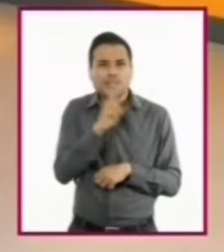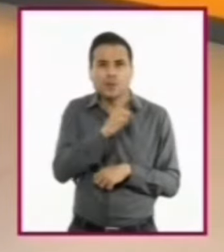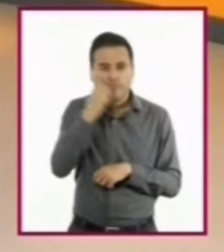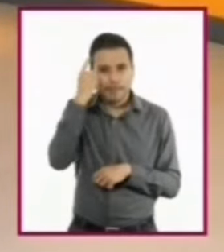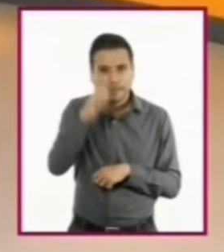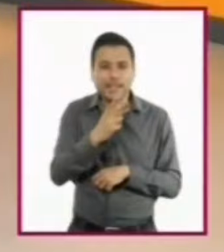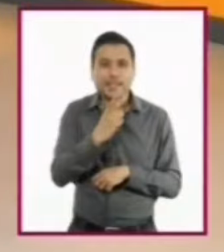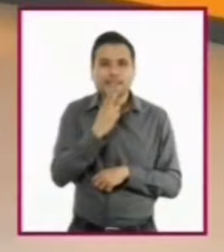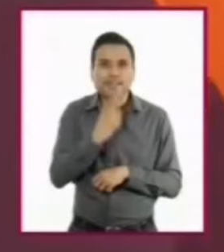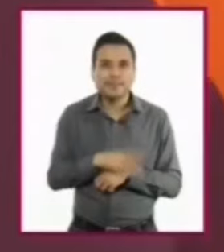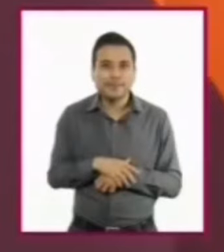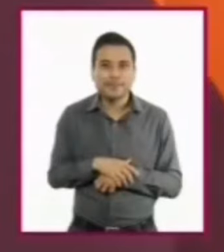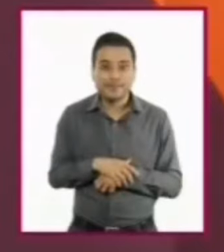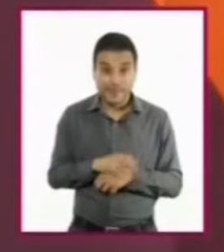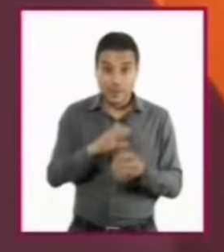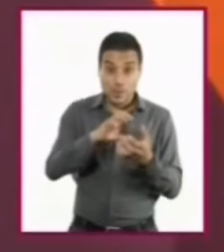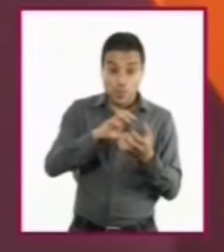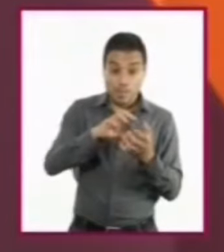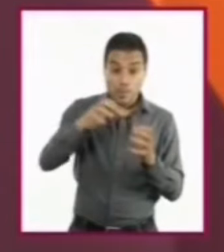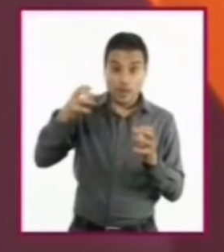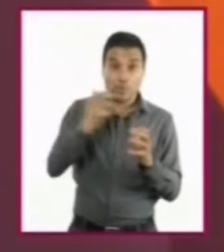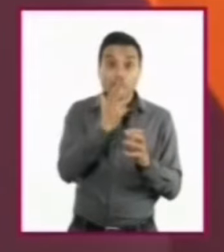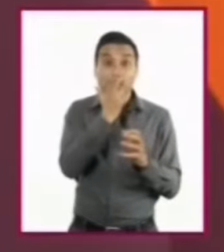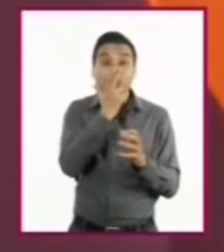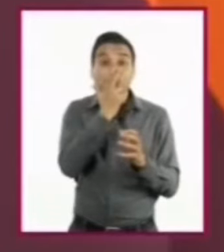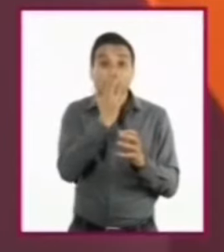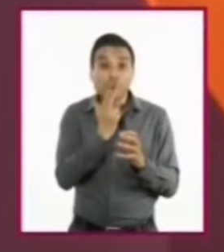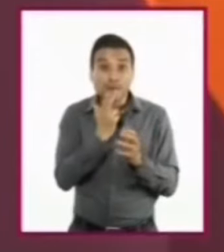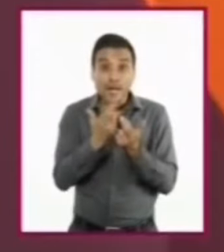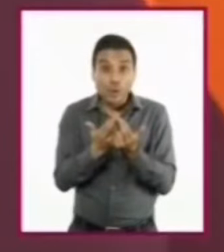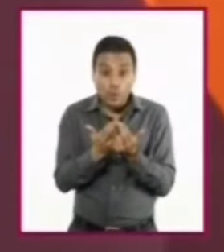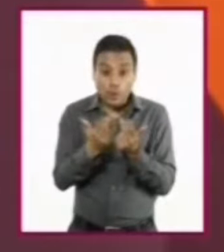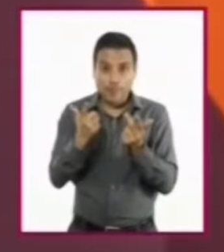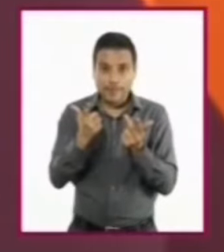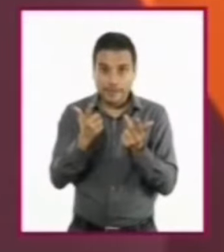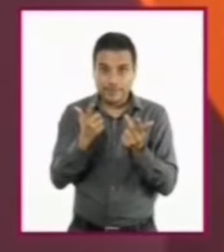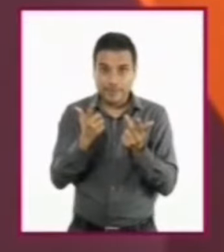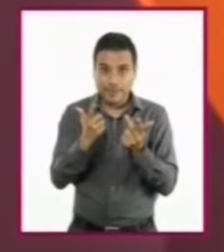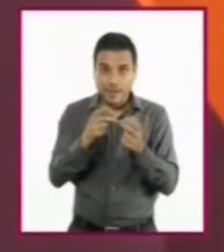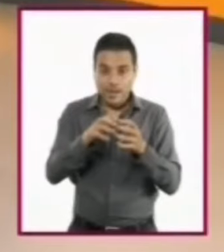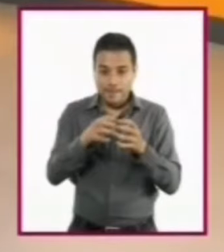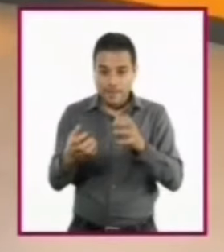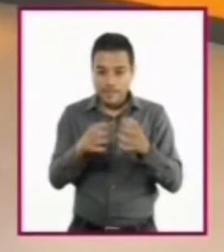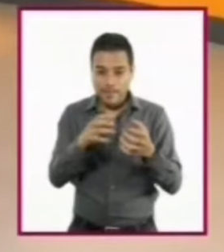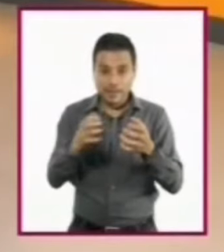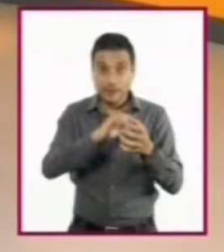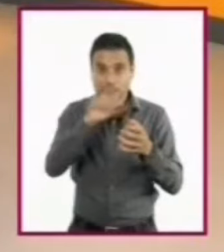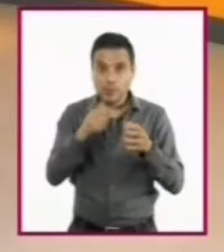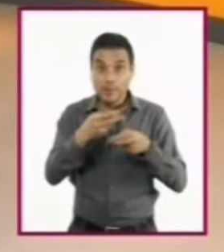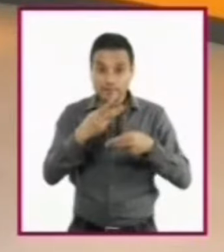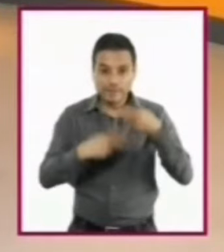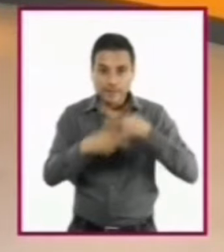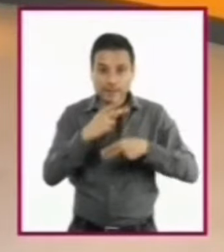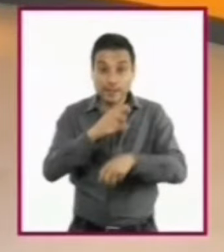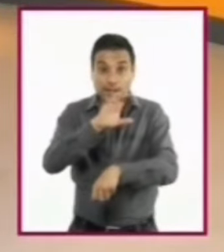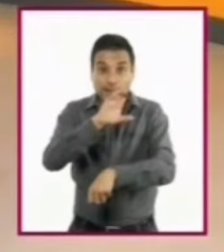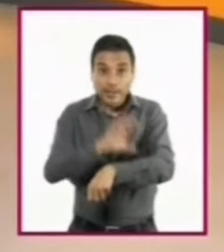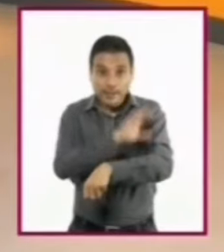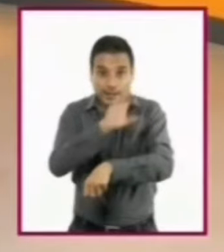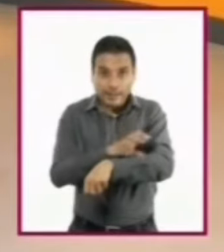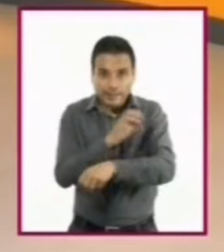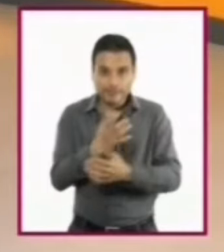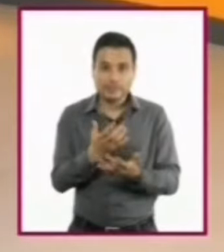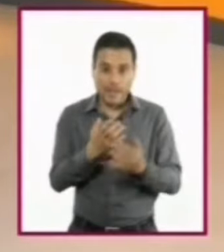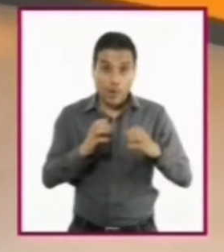es romper la molécula de glucosa para obtener energía, para que tanto la célula como todo el cuerpo pueda realizar